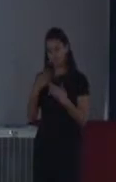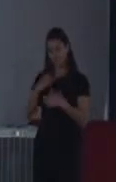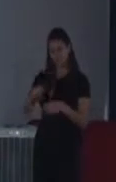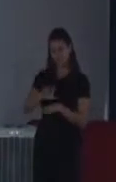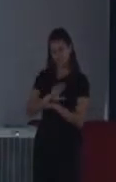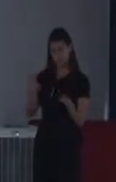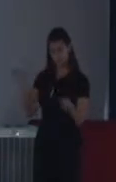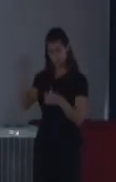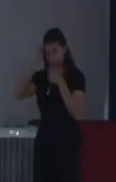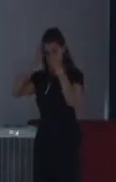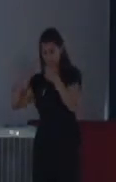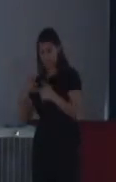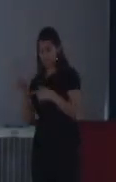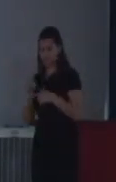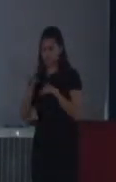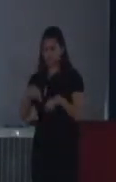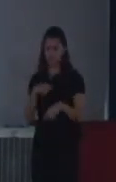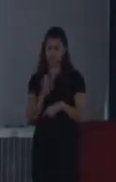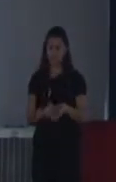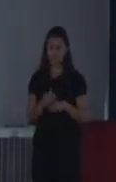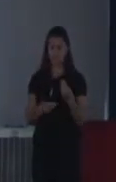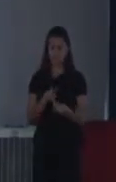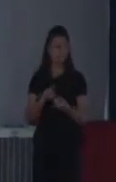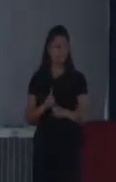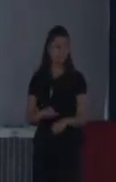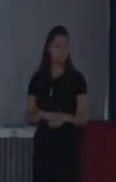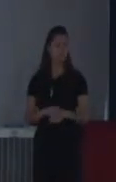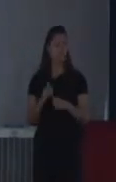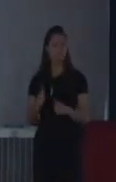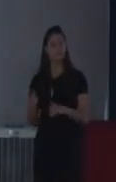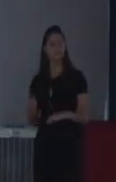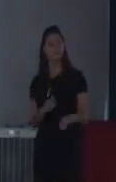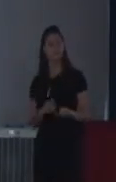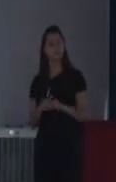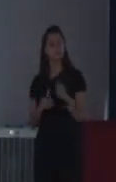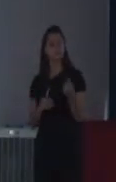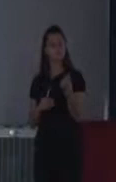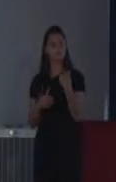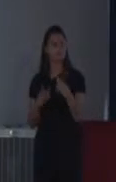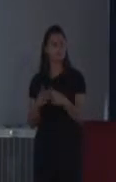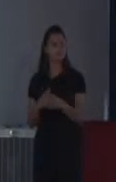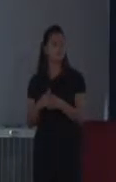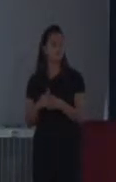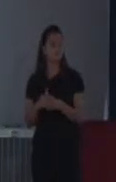también una persona cuando genera un acto de discriminación. Bueno, la otra pregunta frente a